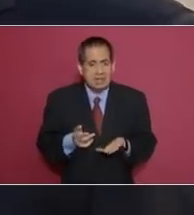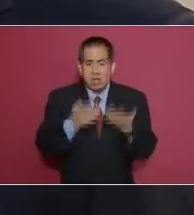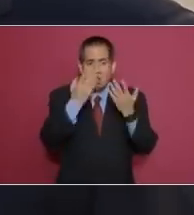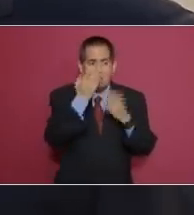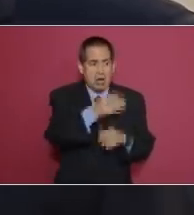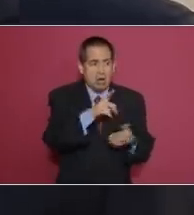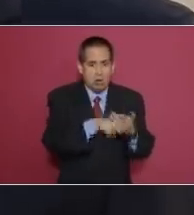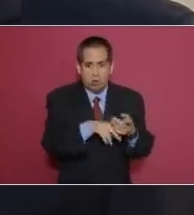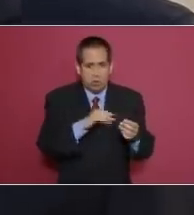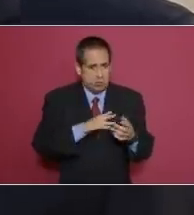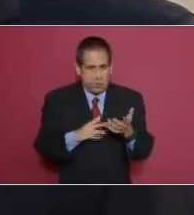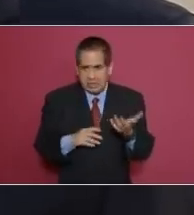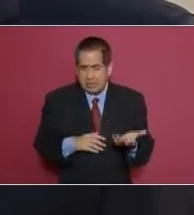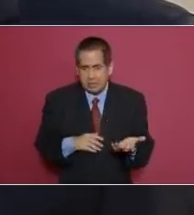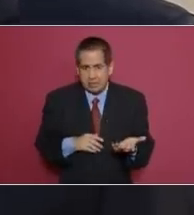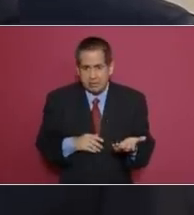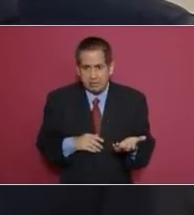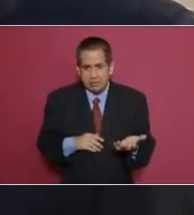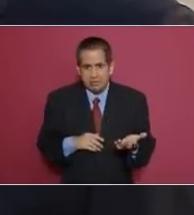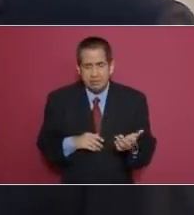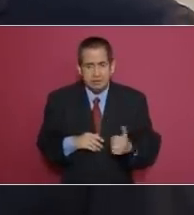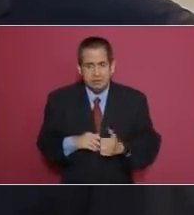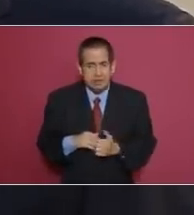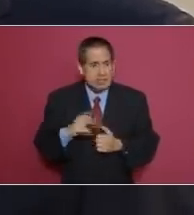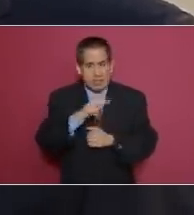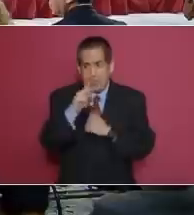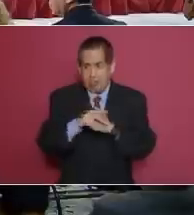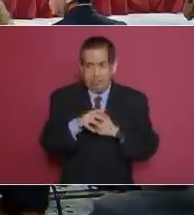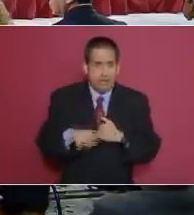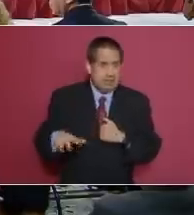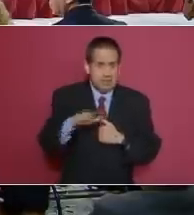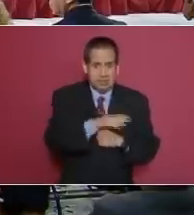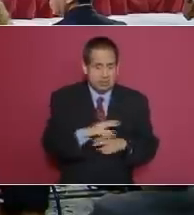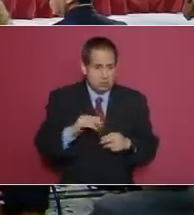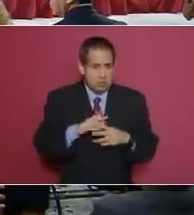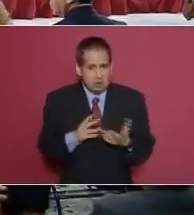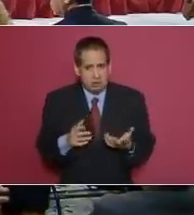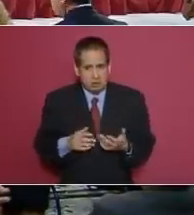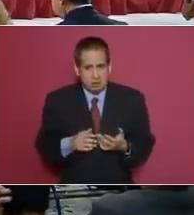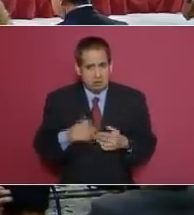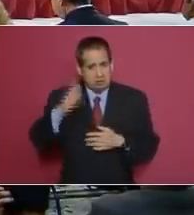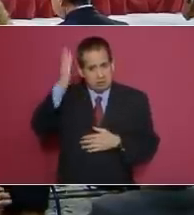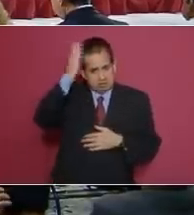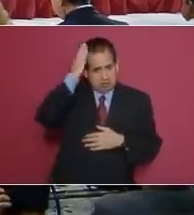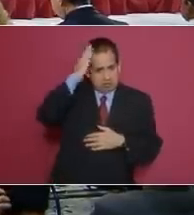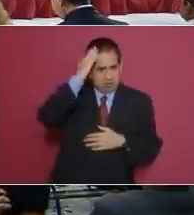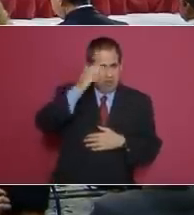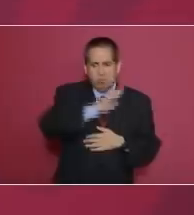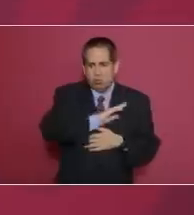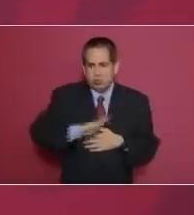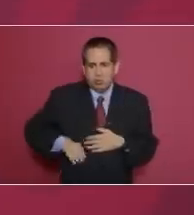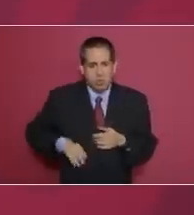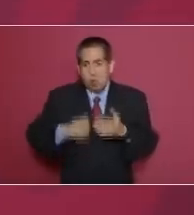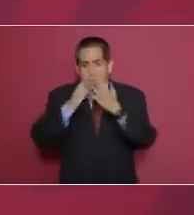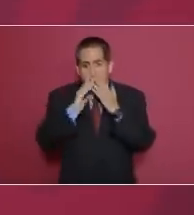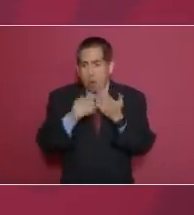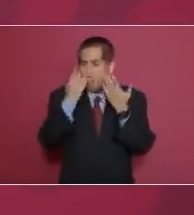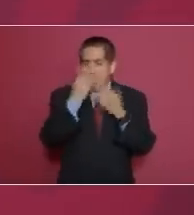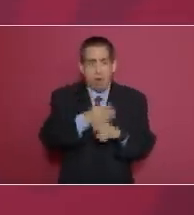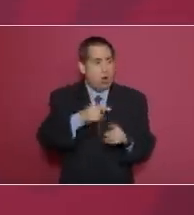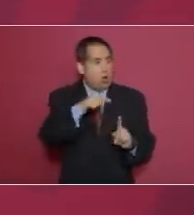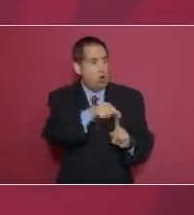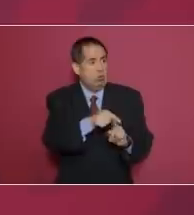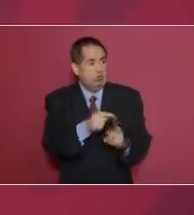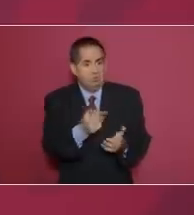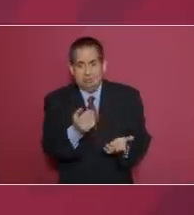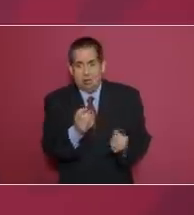sucursales bancarias en el país. Me refiero a las cabeceras municipales. No hay